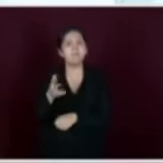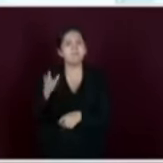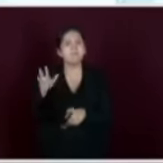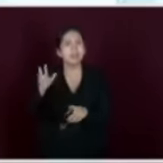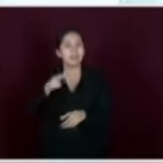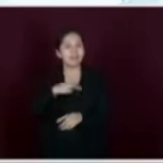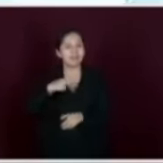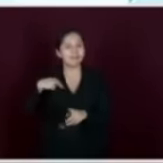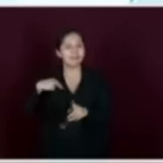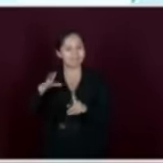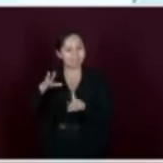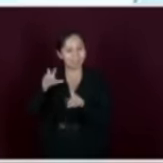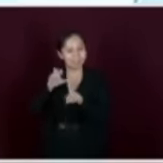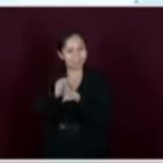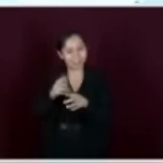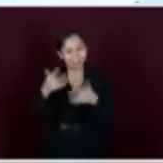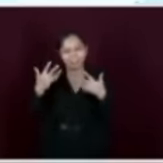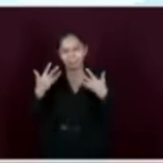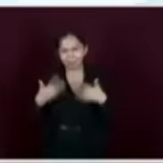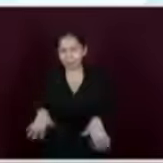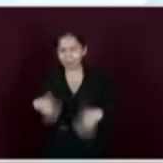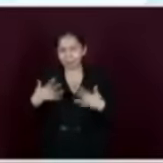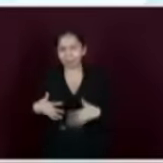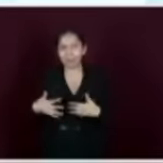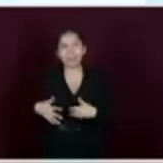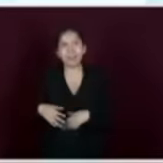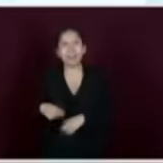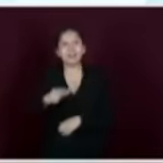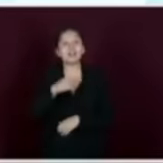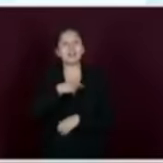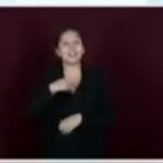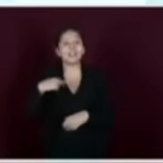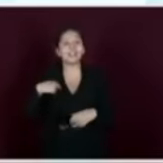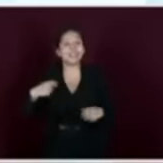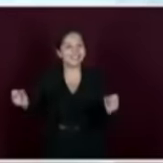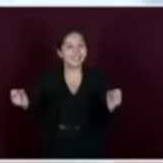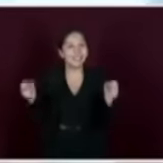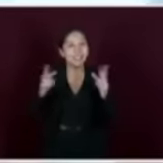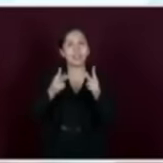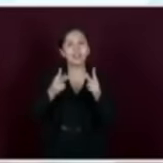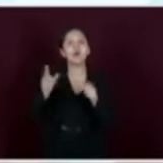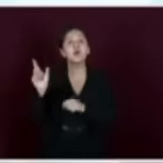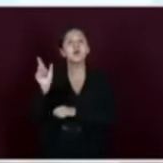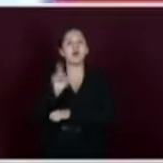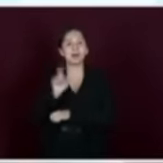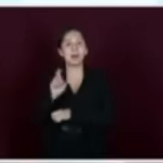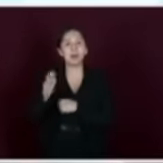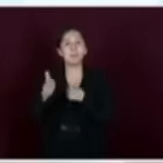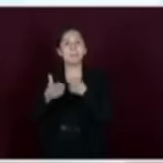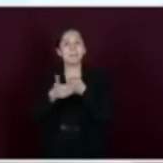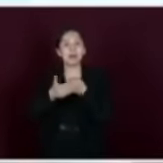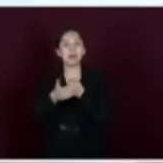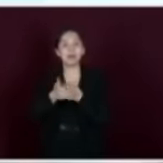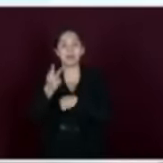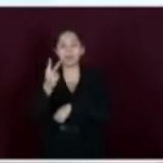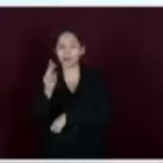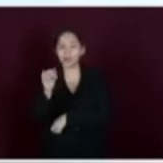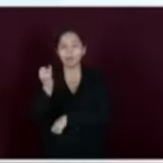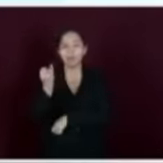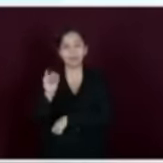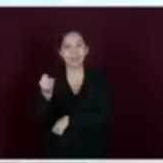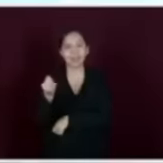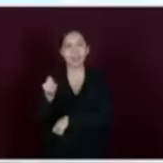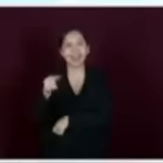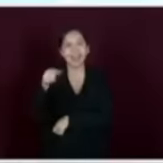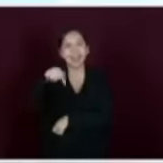hacer historia y nos vemos aquí el próximo 2 de junio en